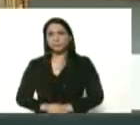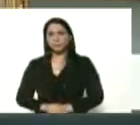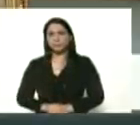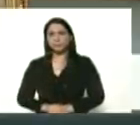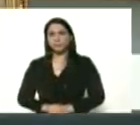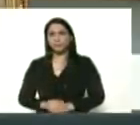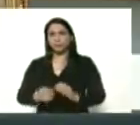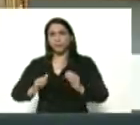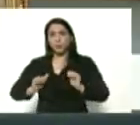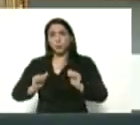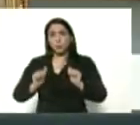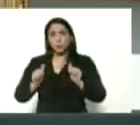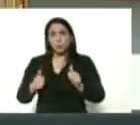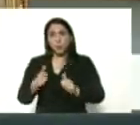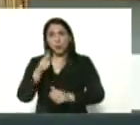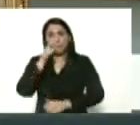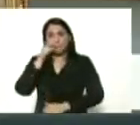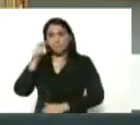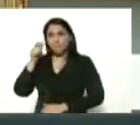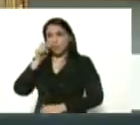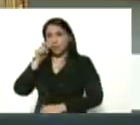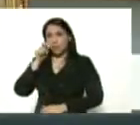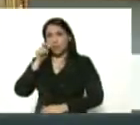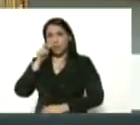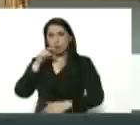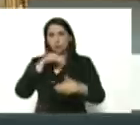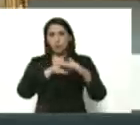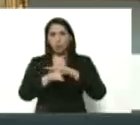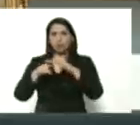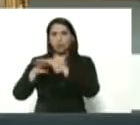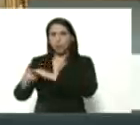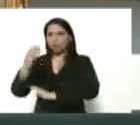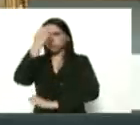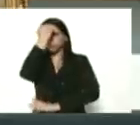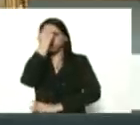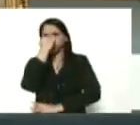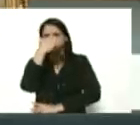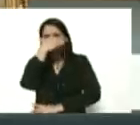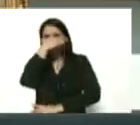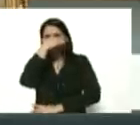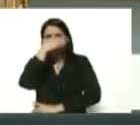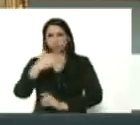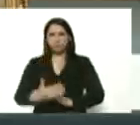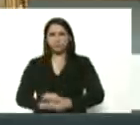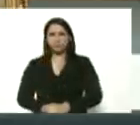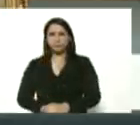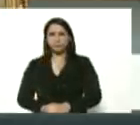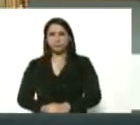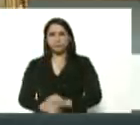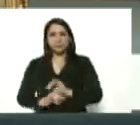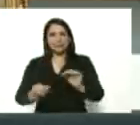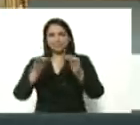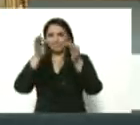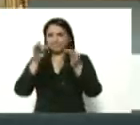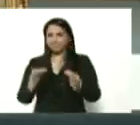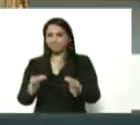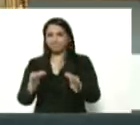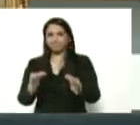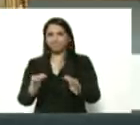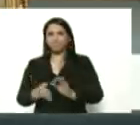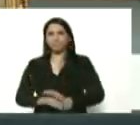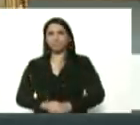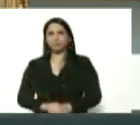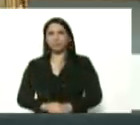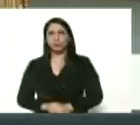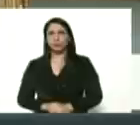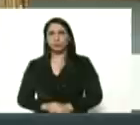del inicio de las operaciones de la incursión terrorista. Se nos confirmó,